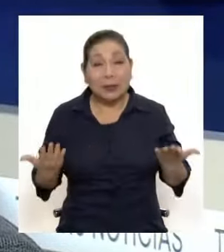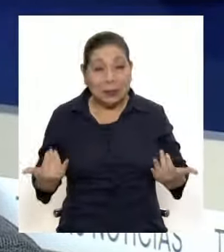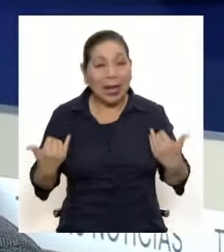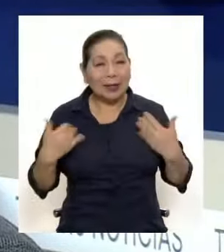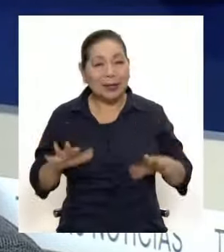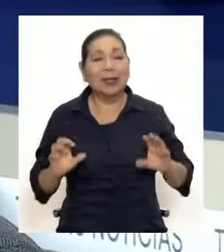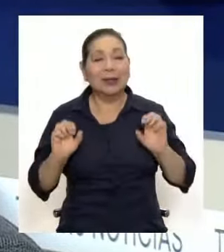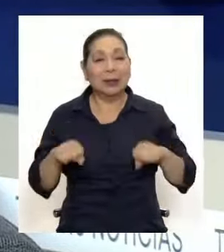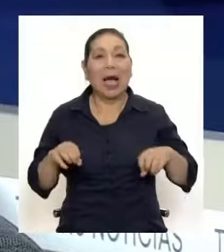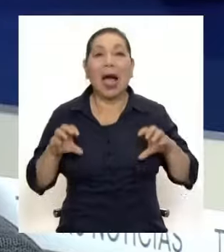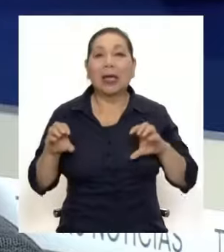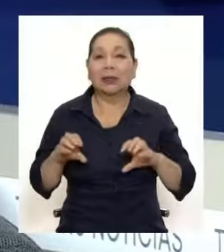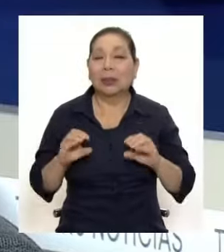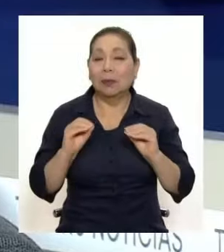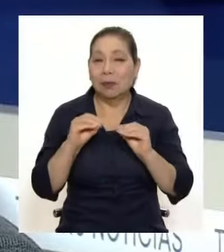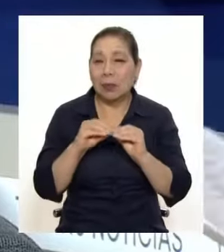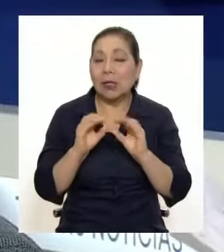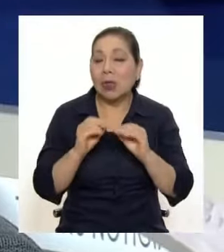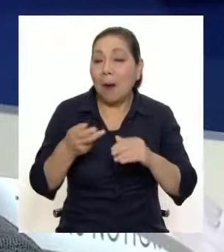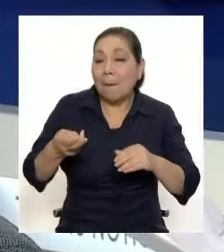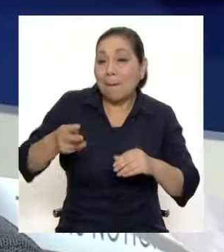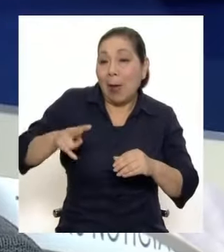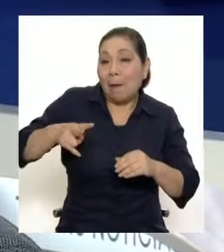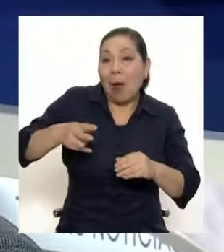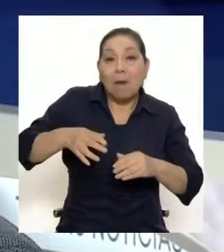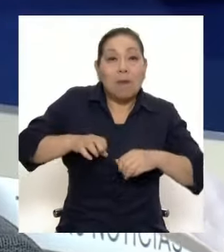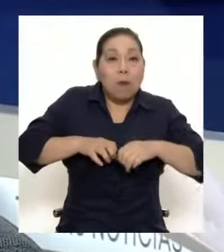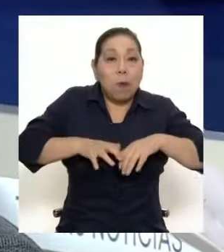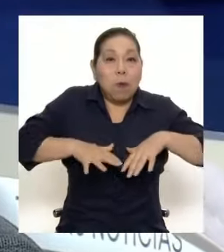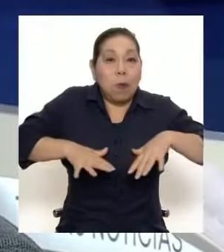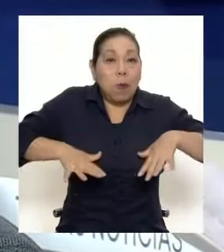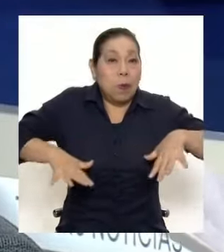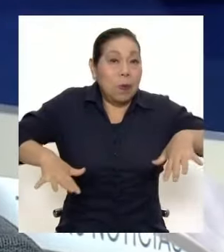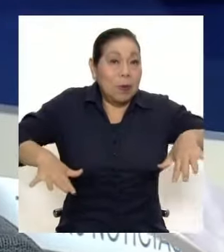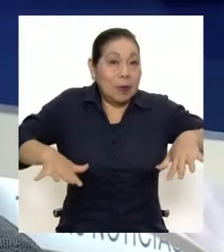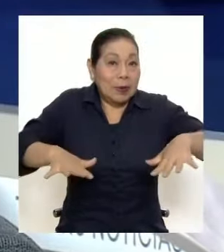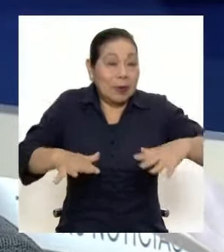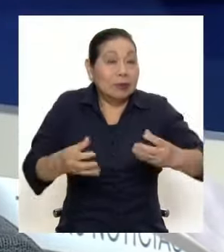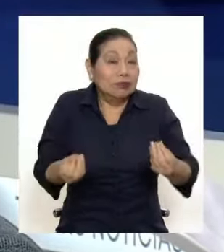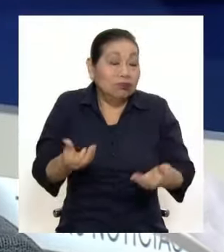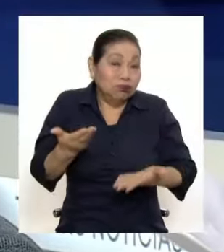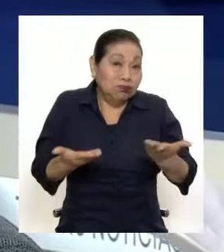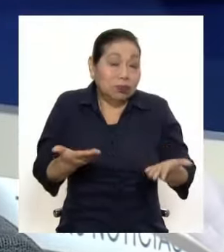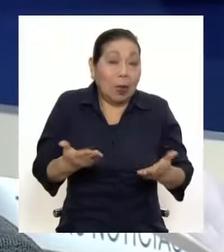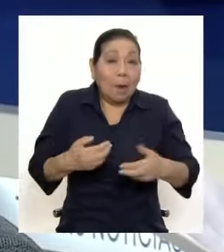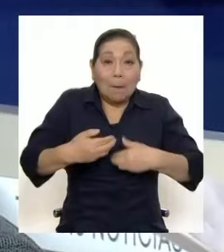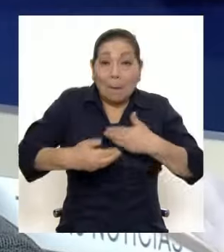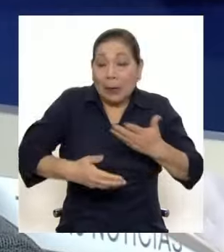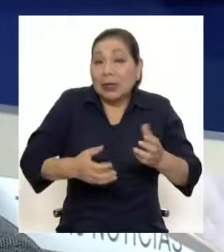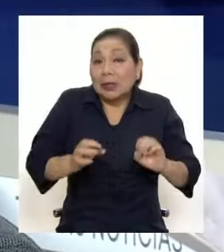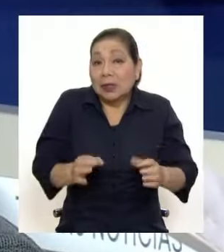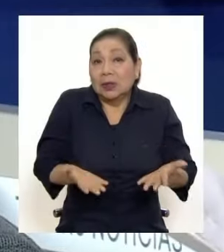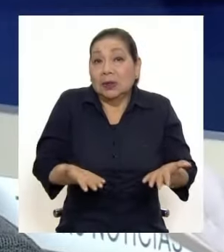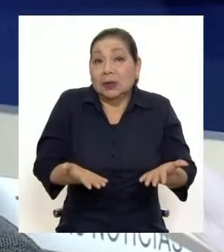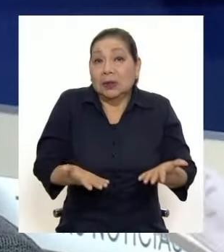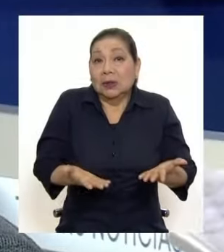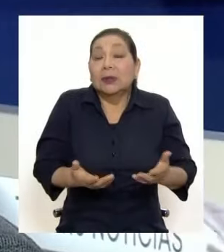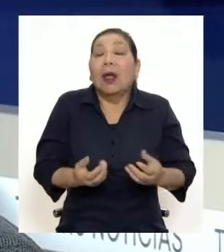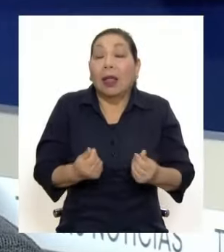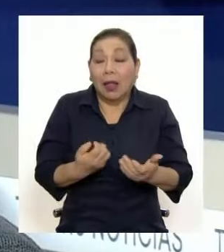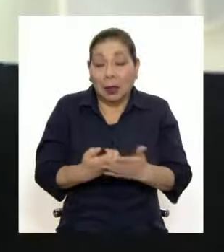sí apostamos porque el sector siga creciendo y sea eficiente en términos eh productivos y